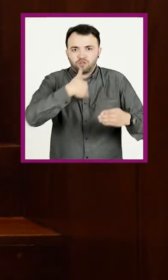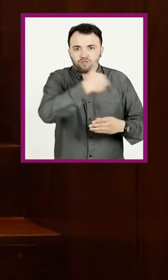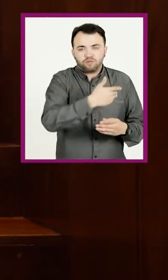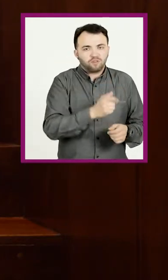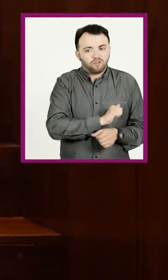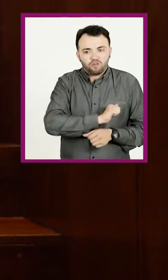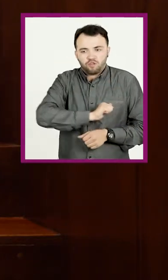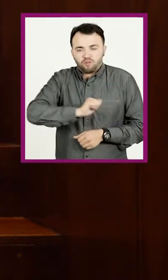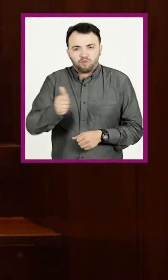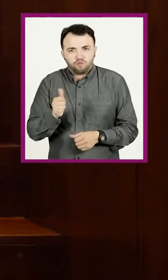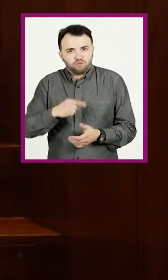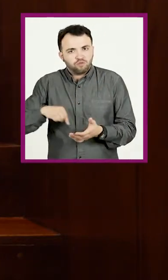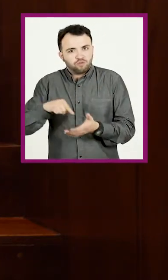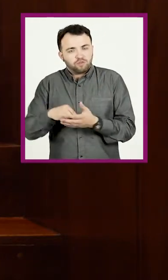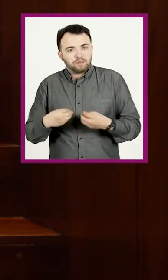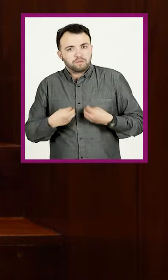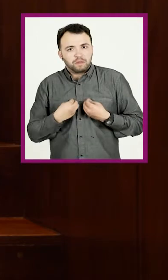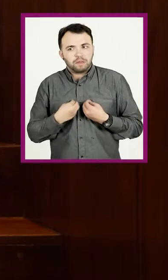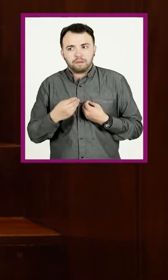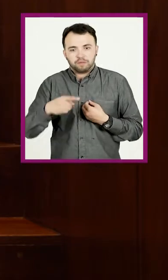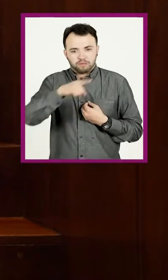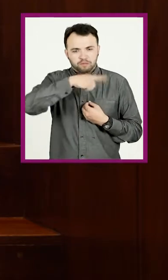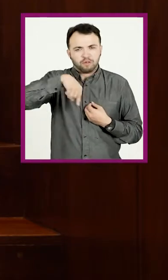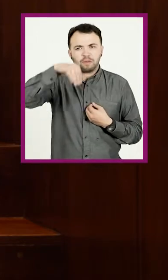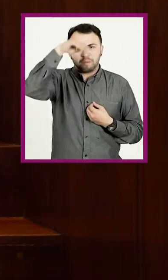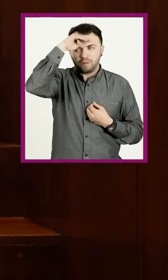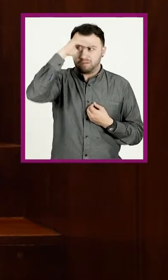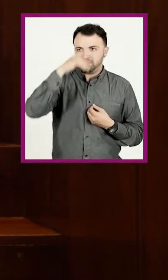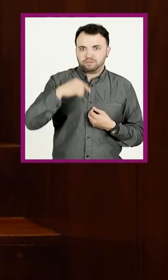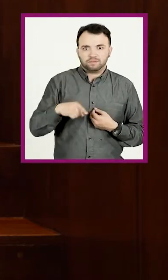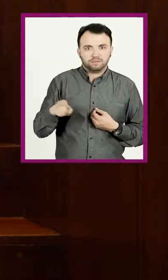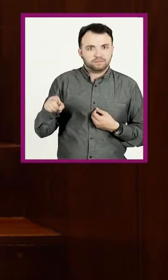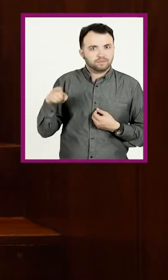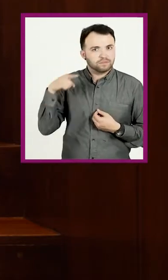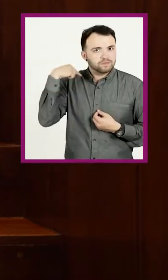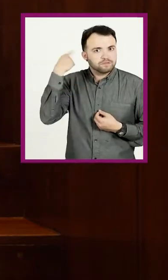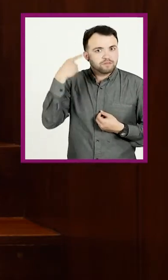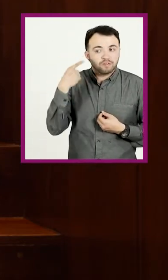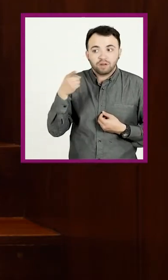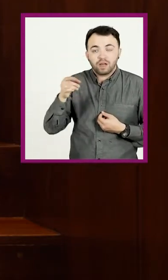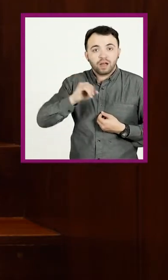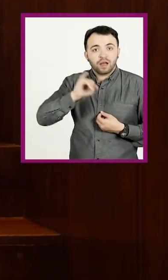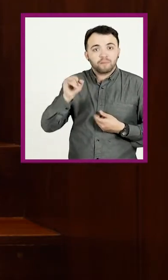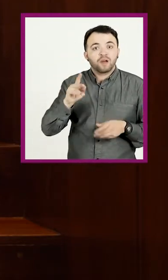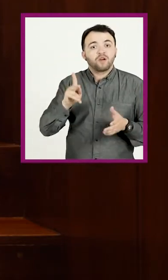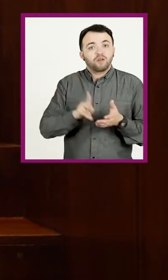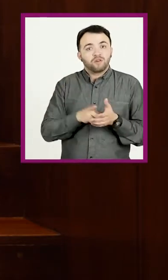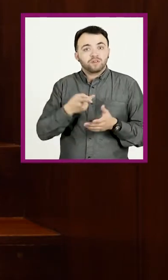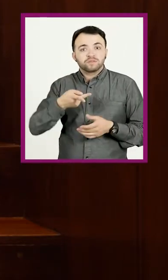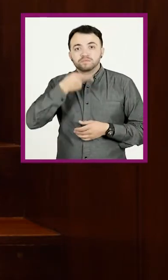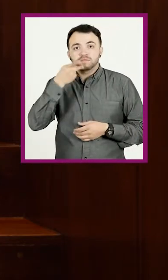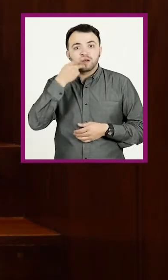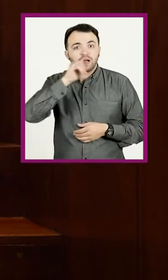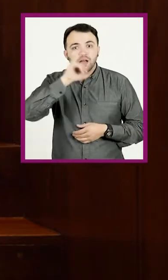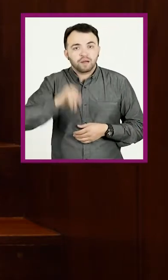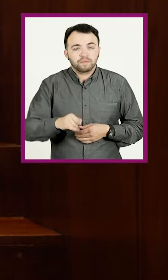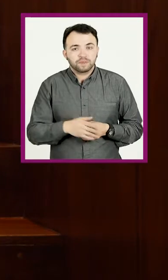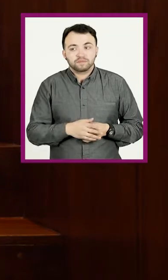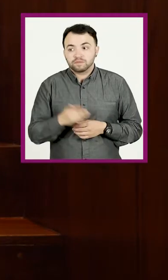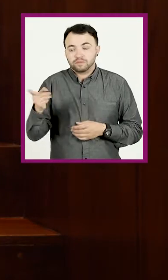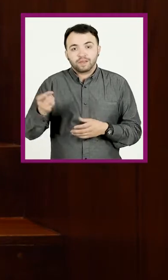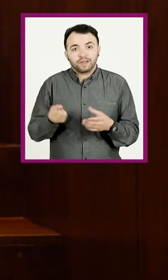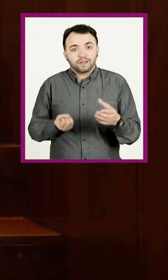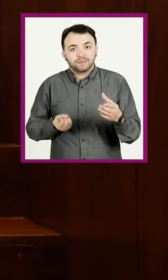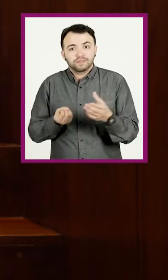poco convencional y cómodamente decimos, pues se volvió loco, ¿no? Perdió el habla, nunca más volvió a hablar y, por decirlo